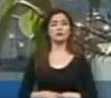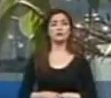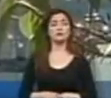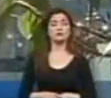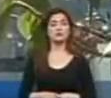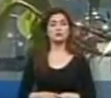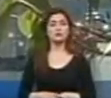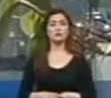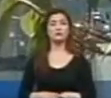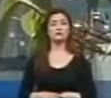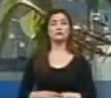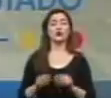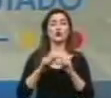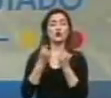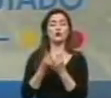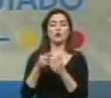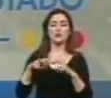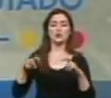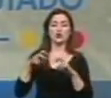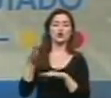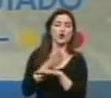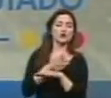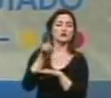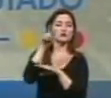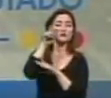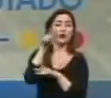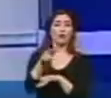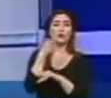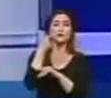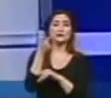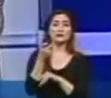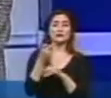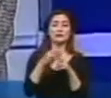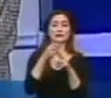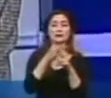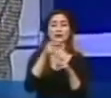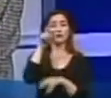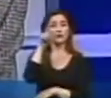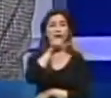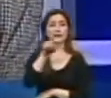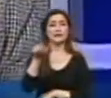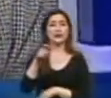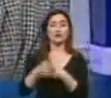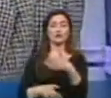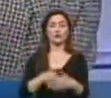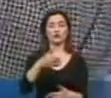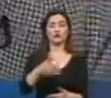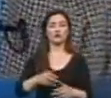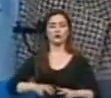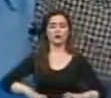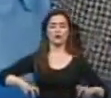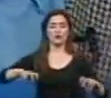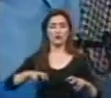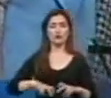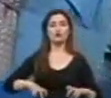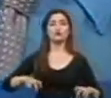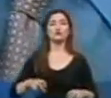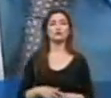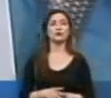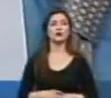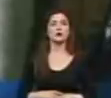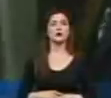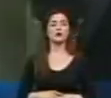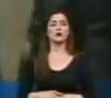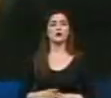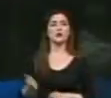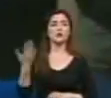El caso está en manos de la Unidad de Indagaciones Previas de la Fiscalía y pone al exfiscal Galo Chiriboga frente a un proceso de investigación que no